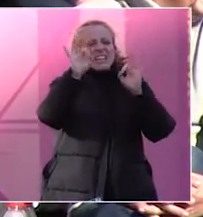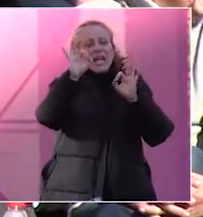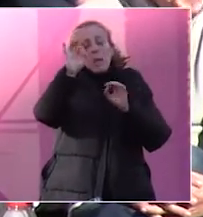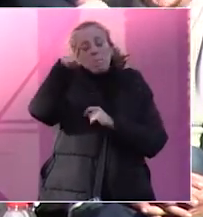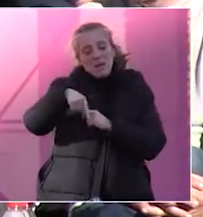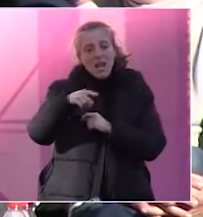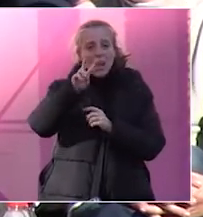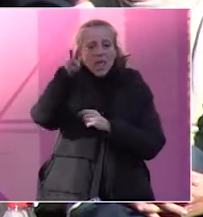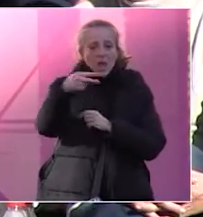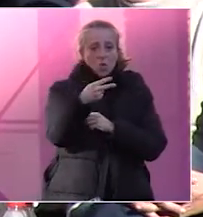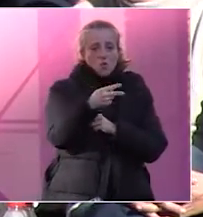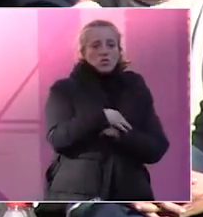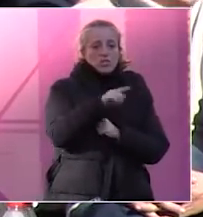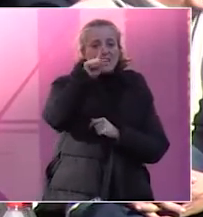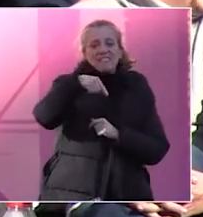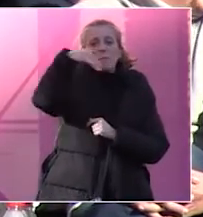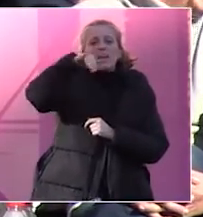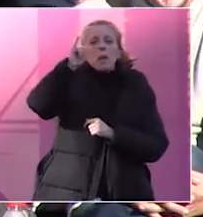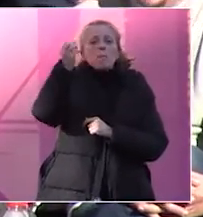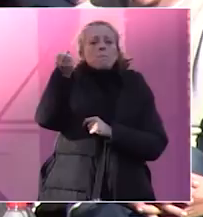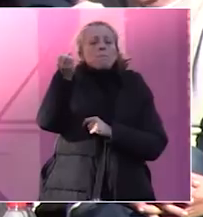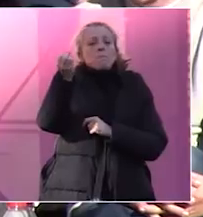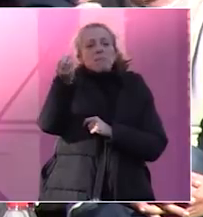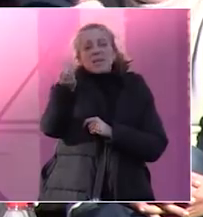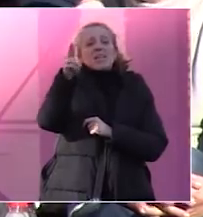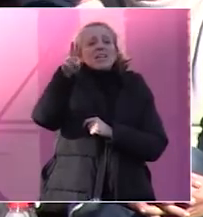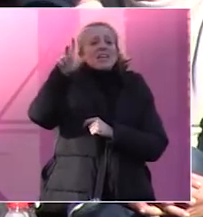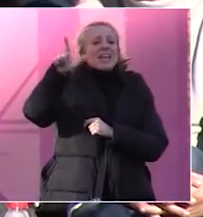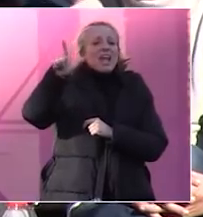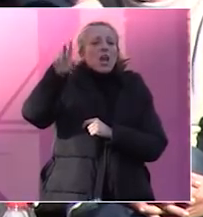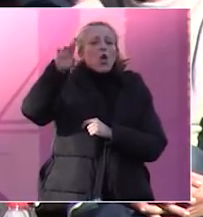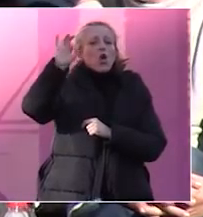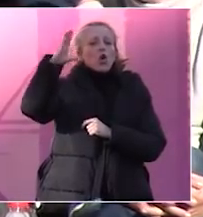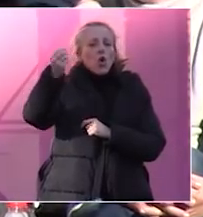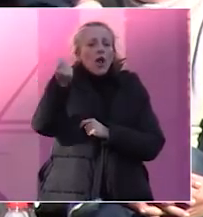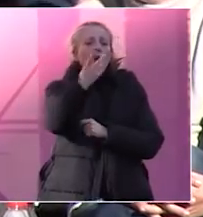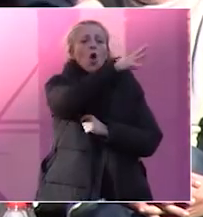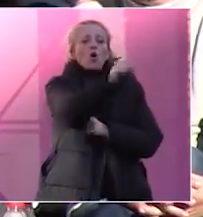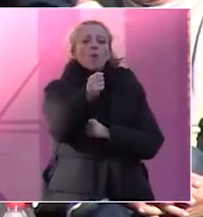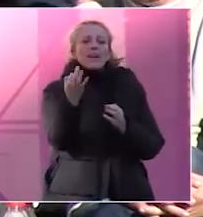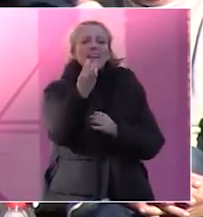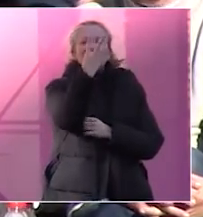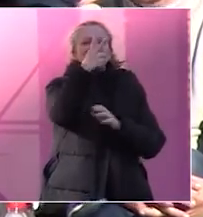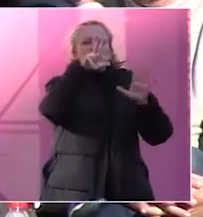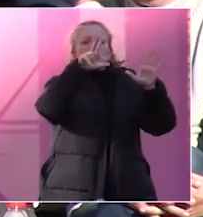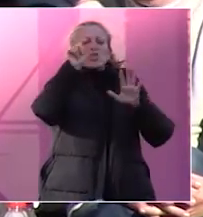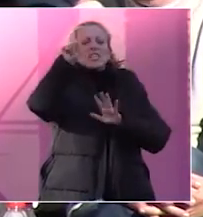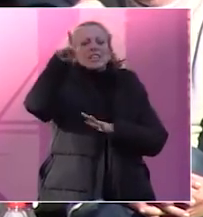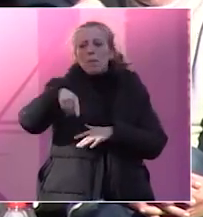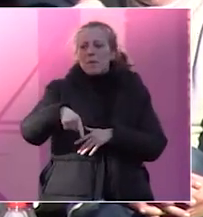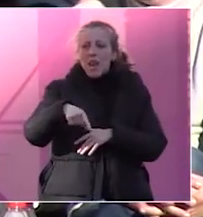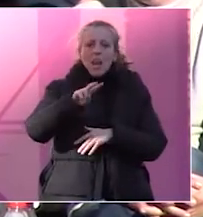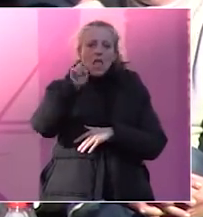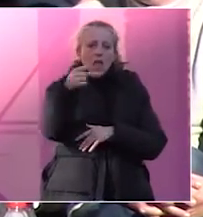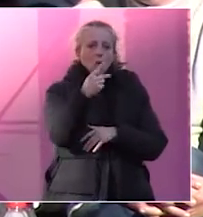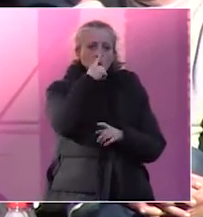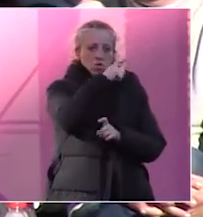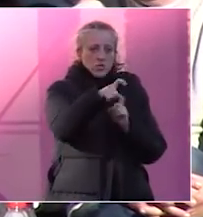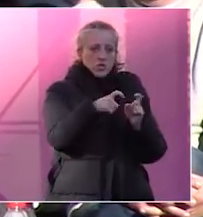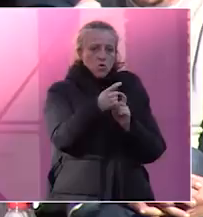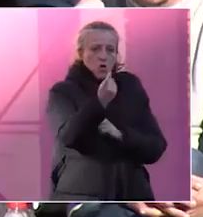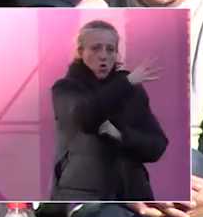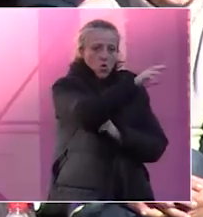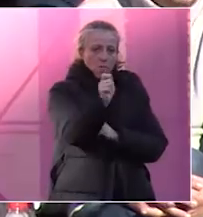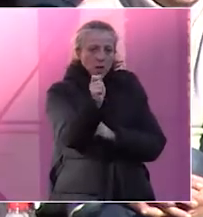de Convergencia y Unió y padre de la Constitución, se lo compró por 308.000 euros al año. Y también